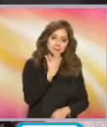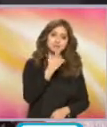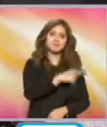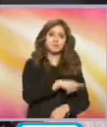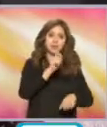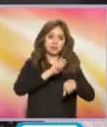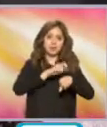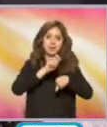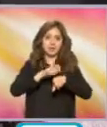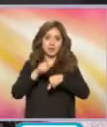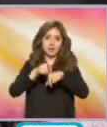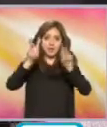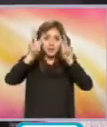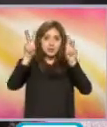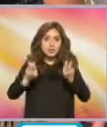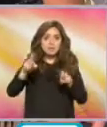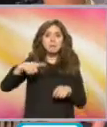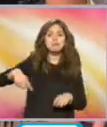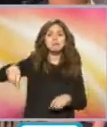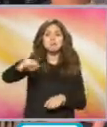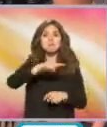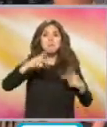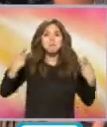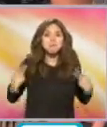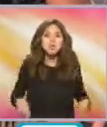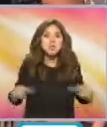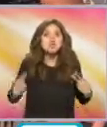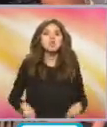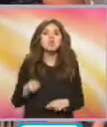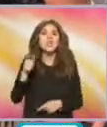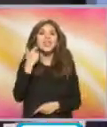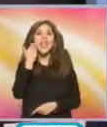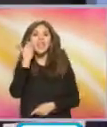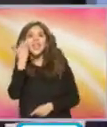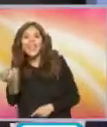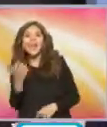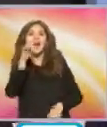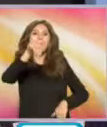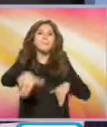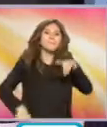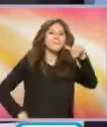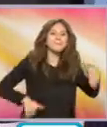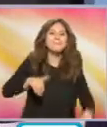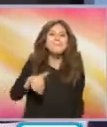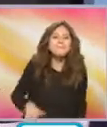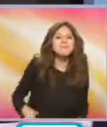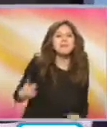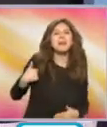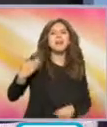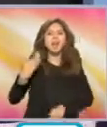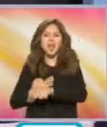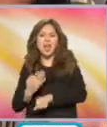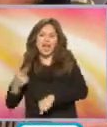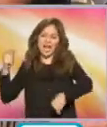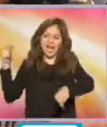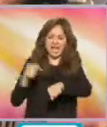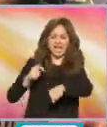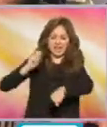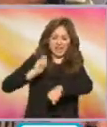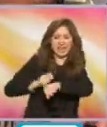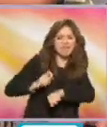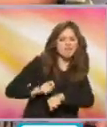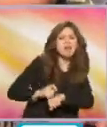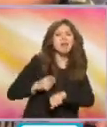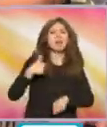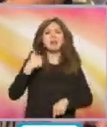sí, efectivamente mucha gente, o por ejemplo, a lo mejor en la euforia de que están en la playa, no sé cuánto, hazme un tatuaje aquí. Hazme un tatuaje